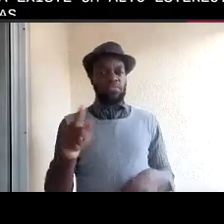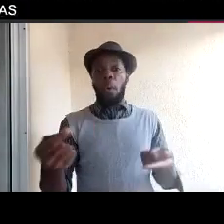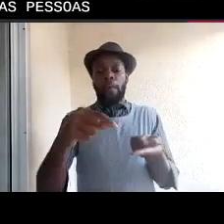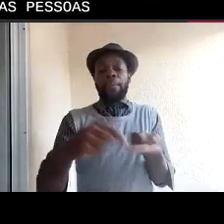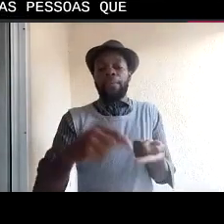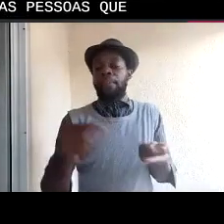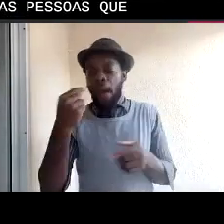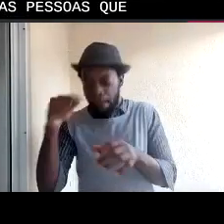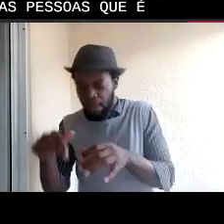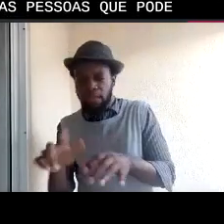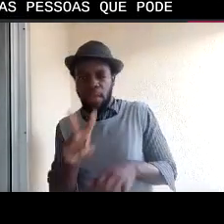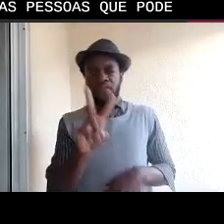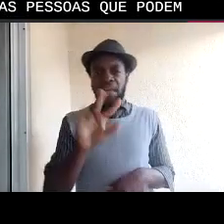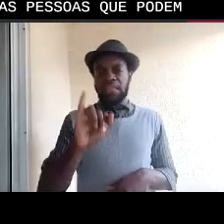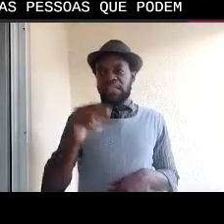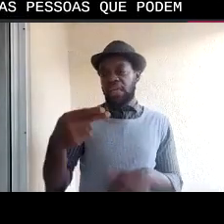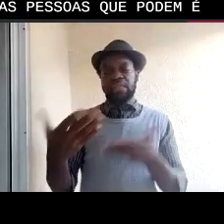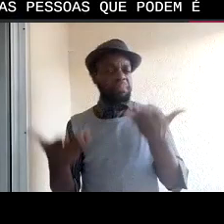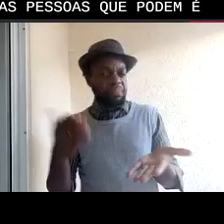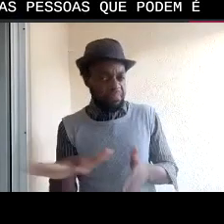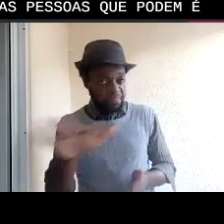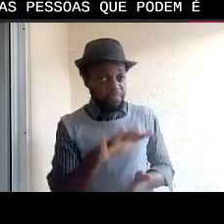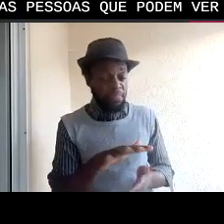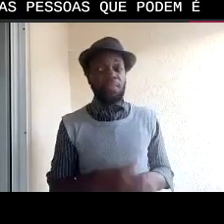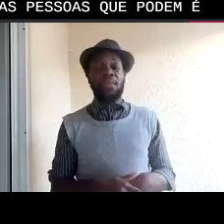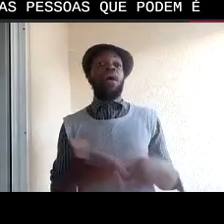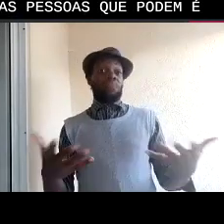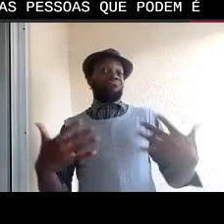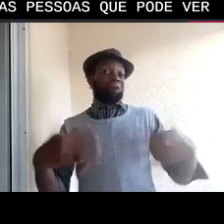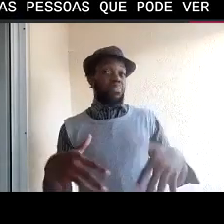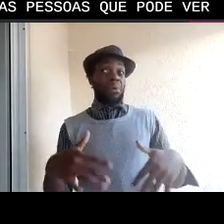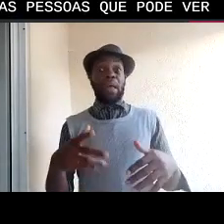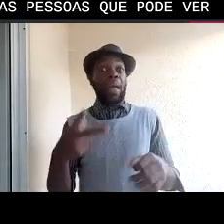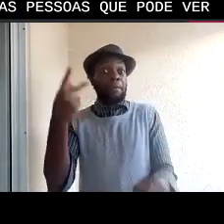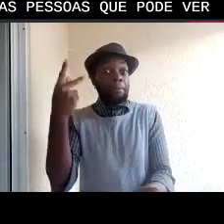pueden adquirir el virus, es importante, ¿verdad?